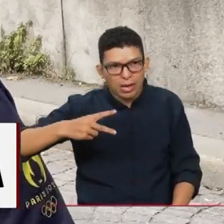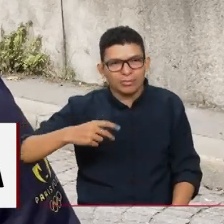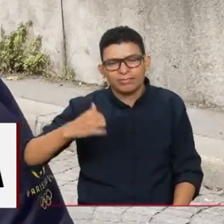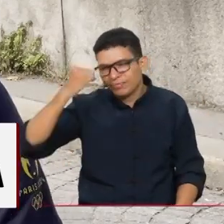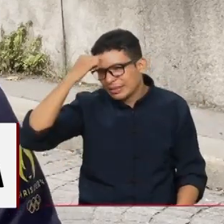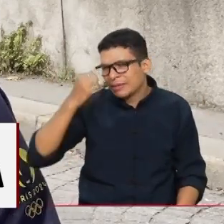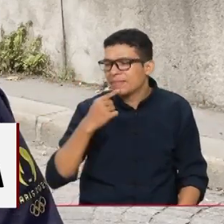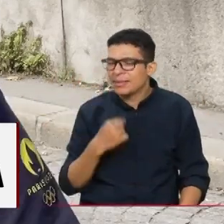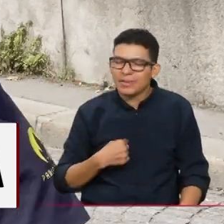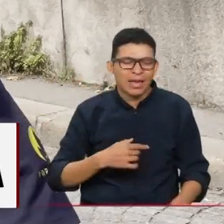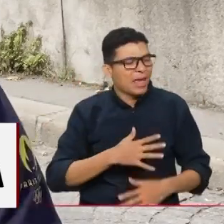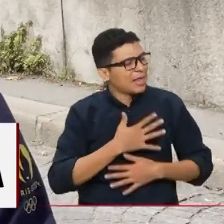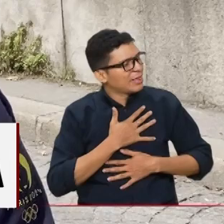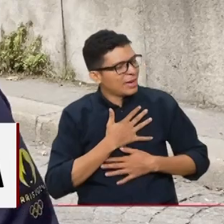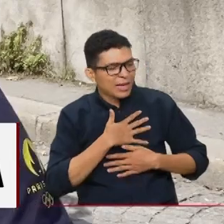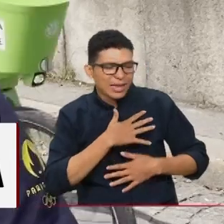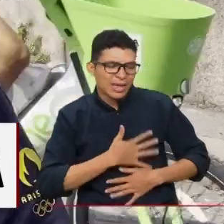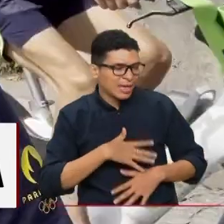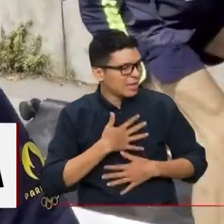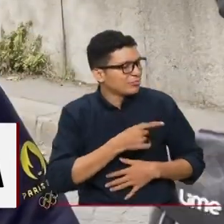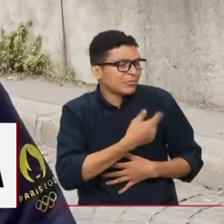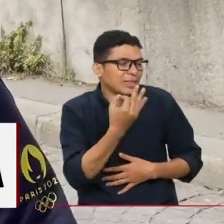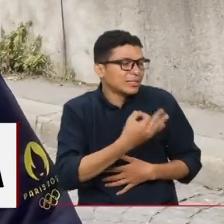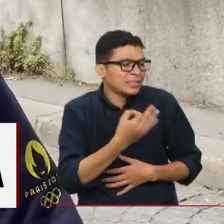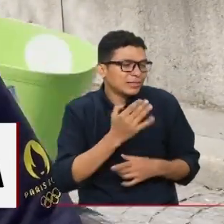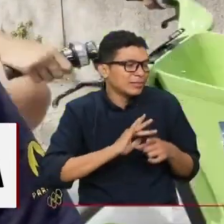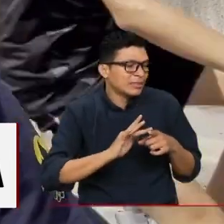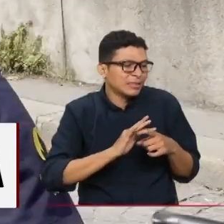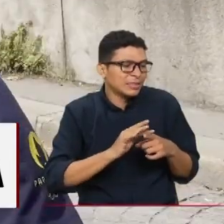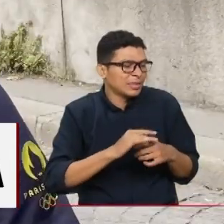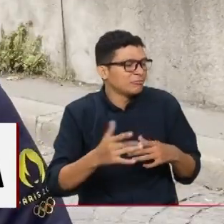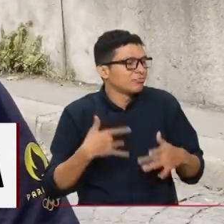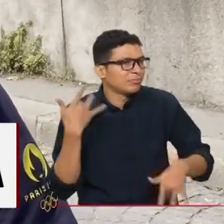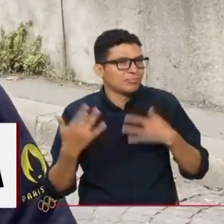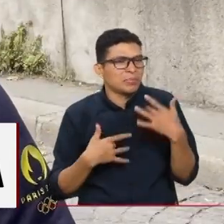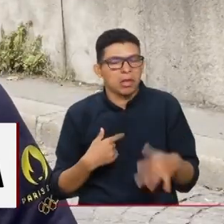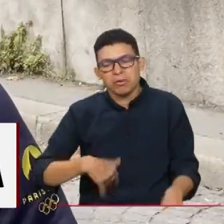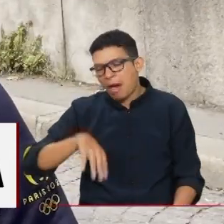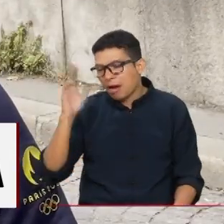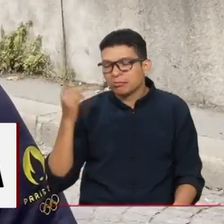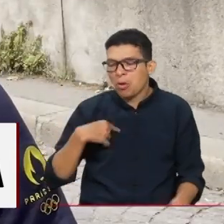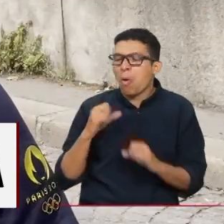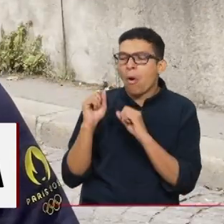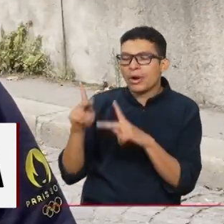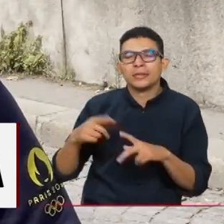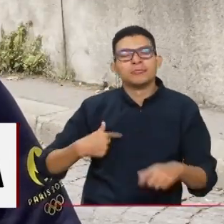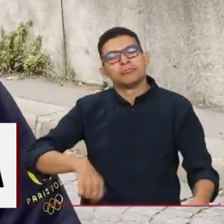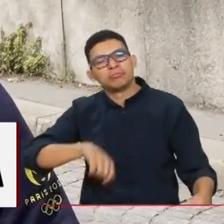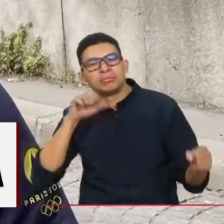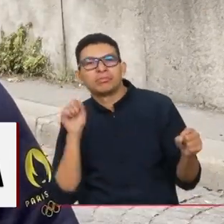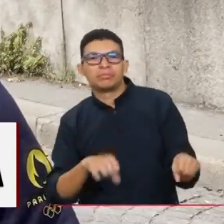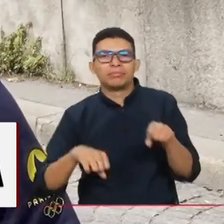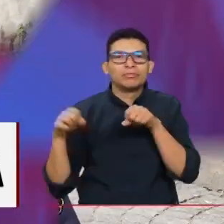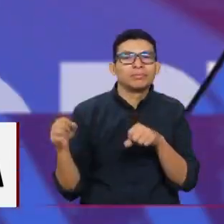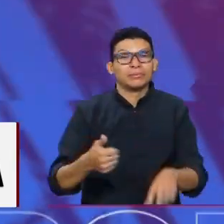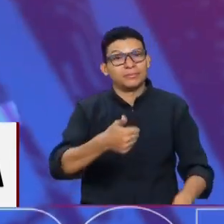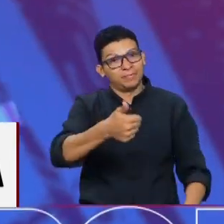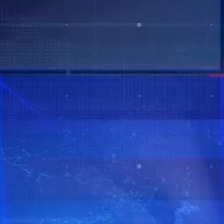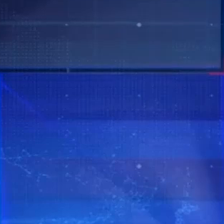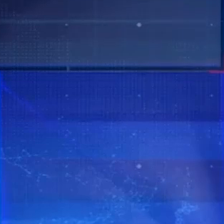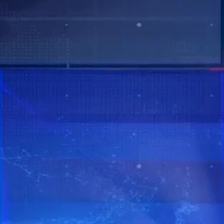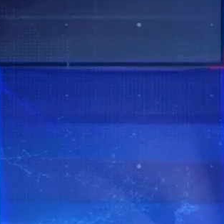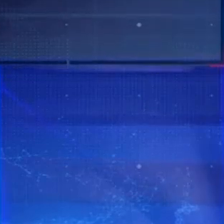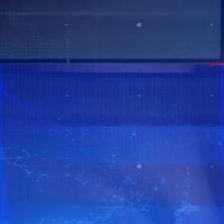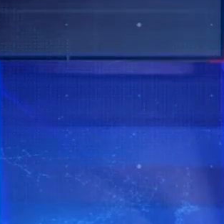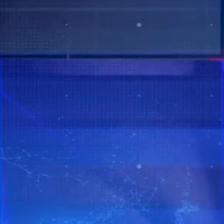dijo, tranquilízate, haz lo que vos siempre haces y disfruta. Bueno, me tiré a disfrutar y hacer lo que siempre he hecho y salió súper bien.